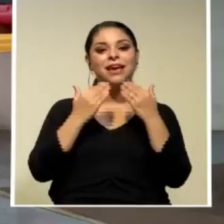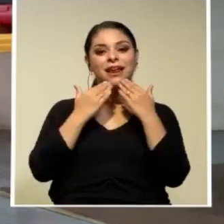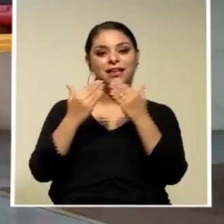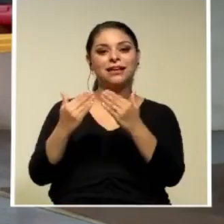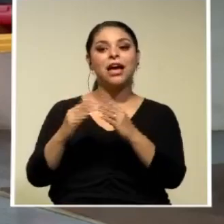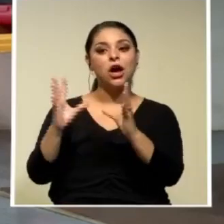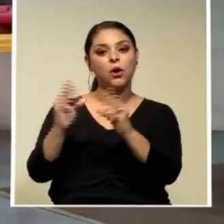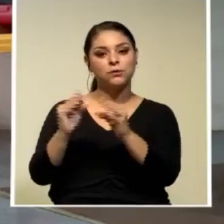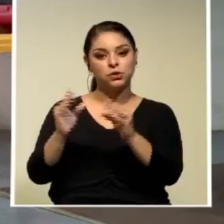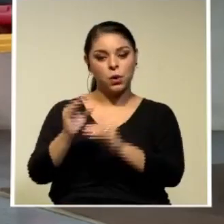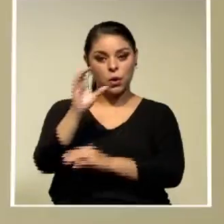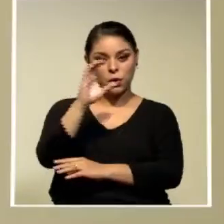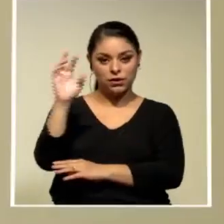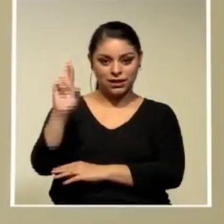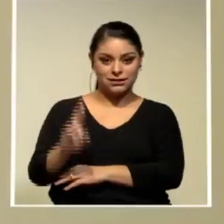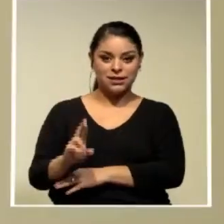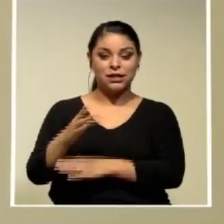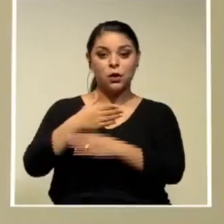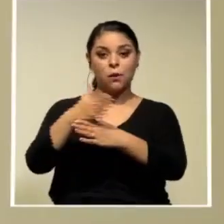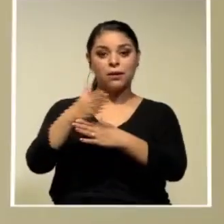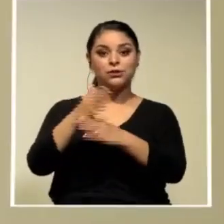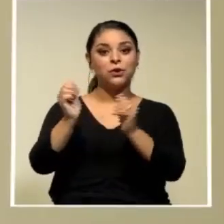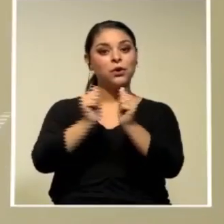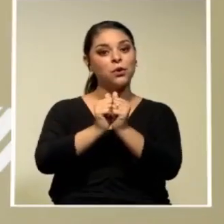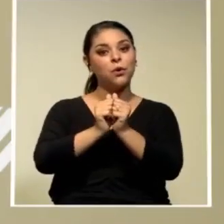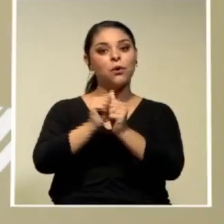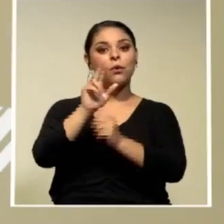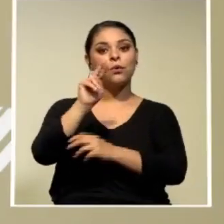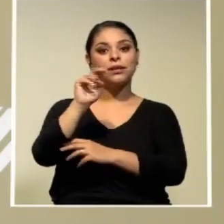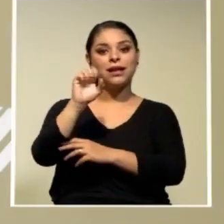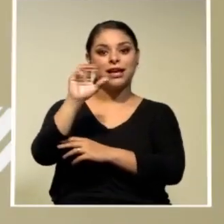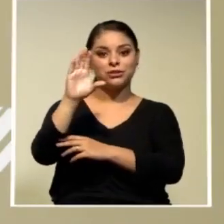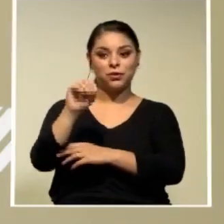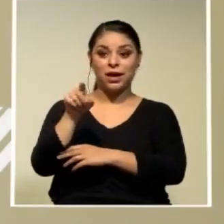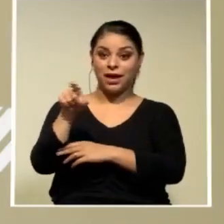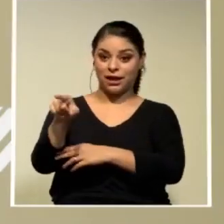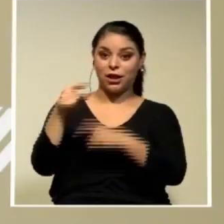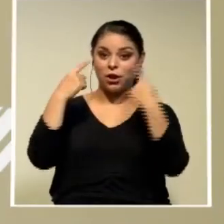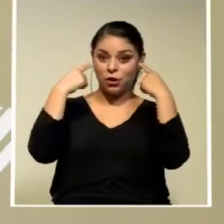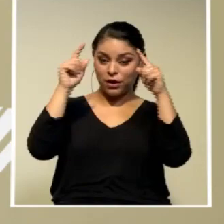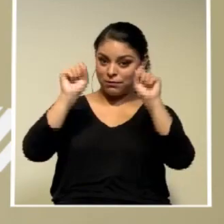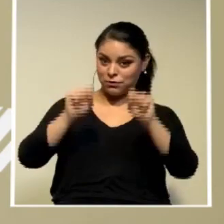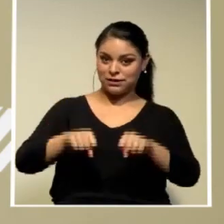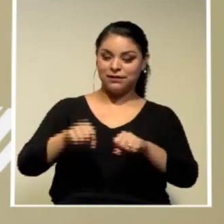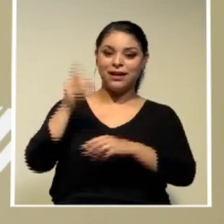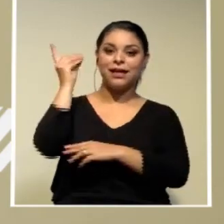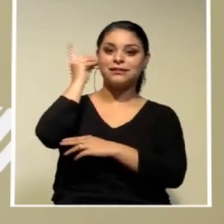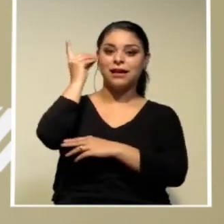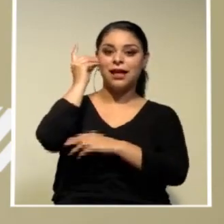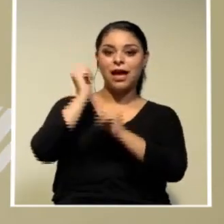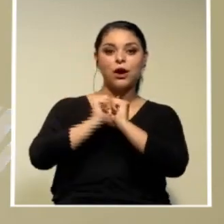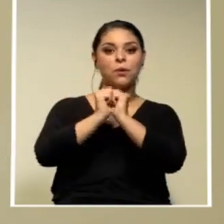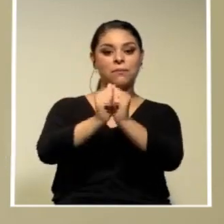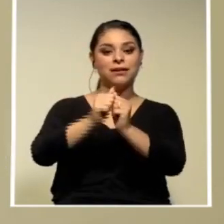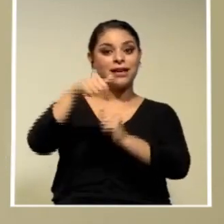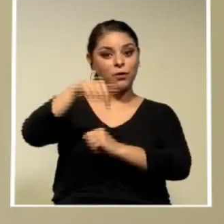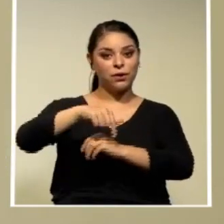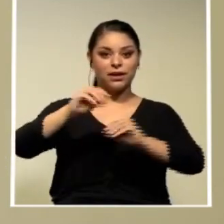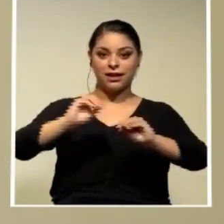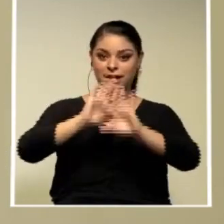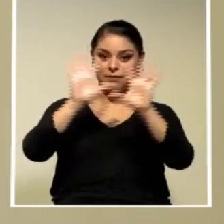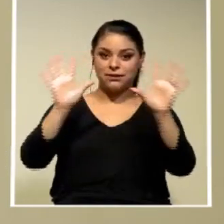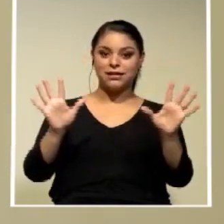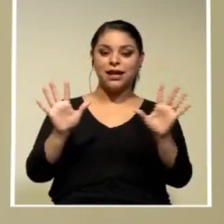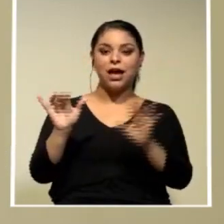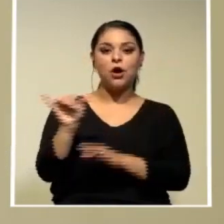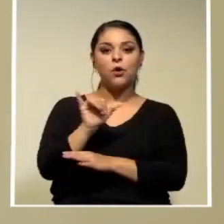a la Comisión Costarricense de Cooperación con la UNESCO, que es la que hace posible que Dayana nos acompañe en esta mañana